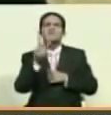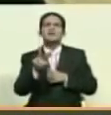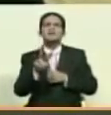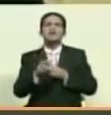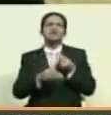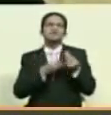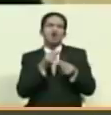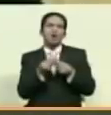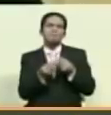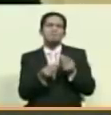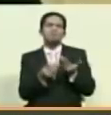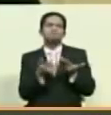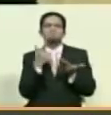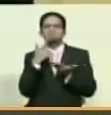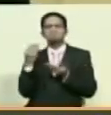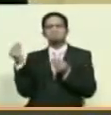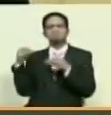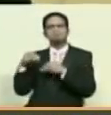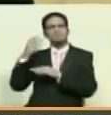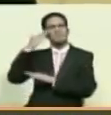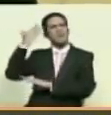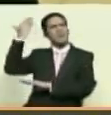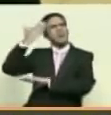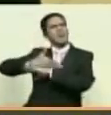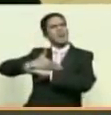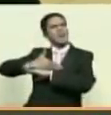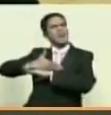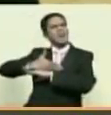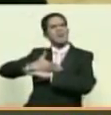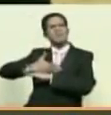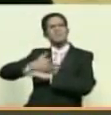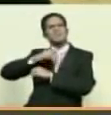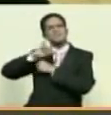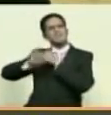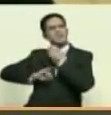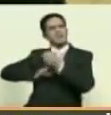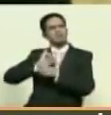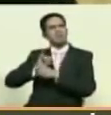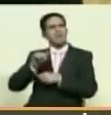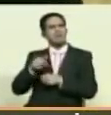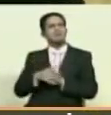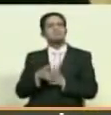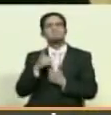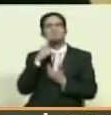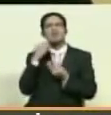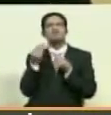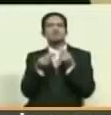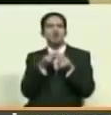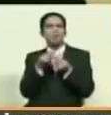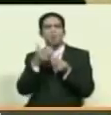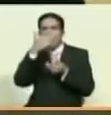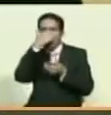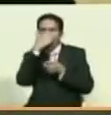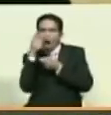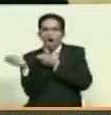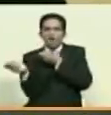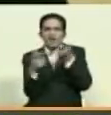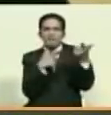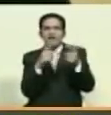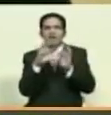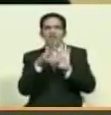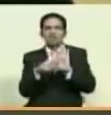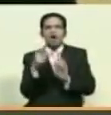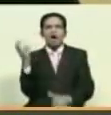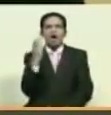las medidas coercitivas unilaterales, eso que llaman sanciones, en la economía venezolana. El impacto del contrabando hacia Colombia en la economía